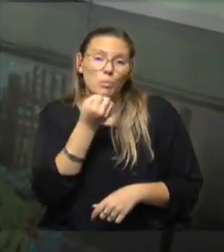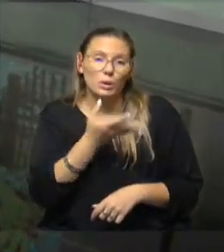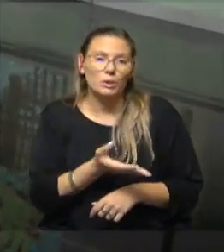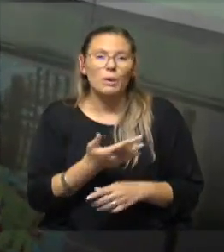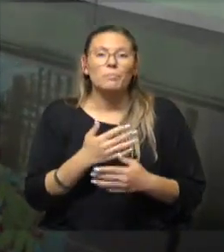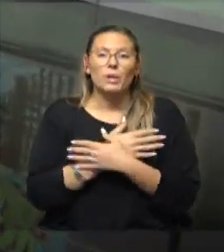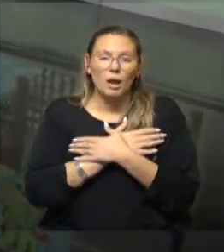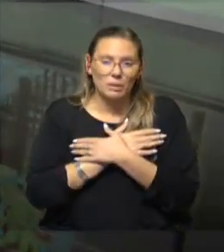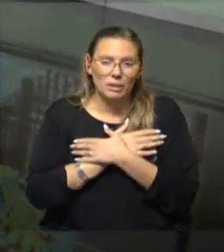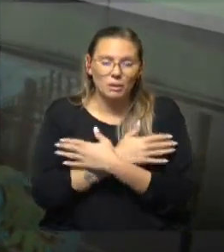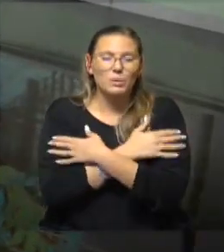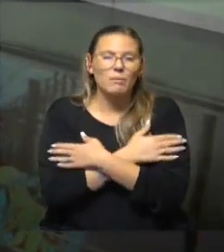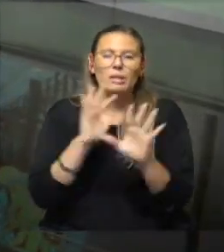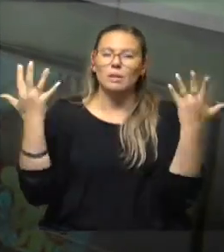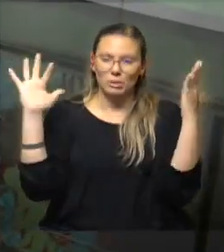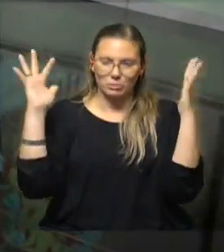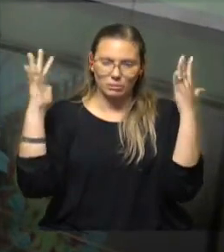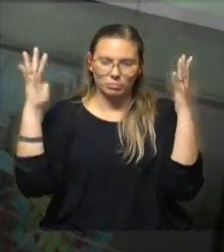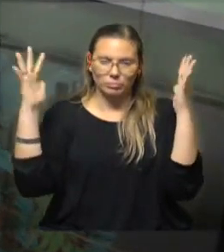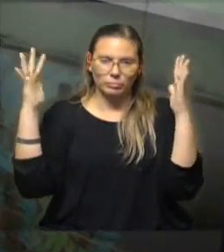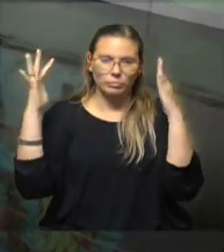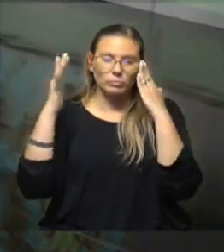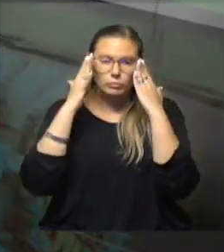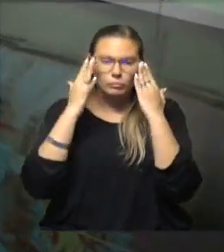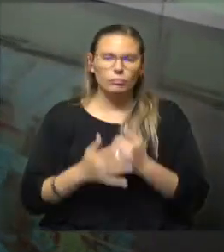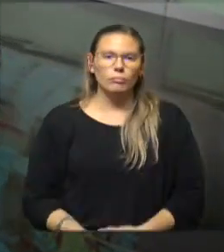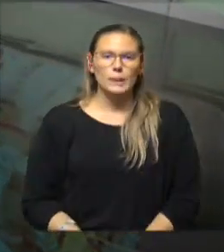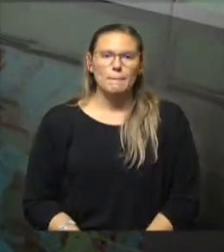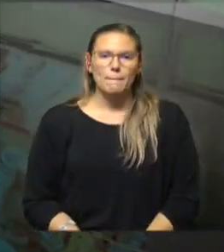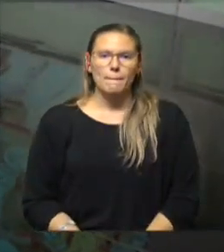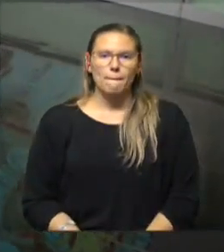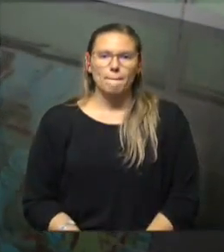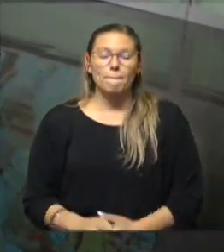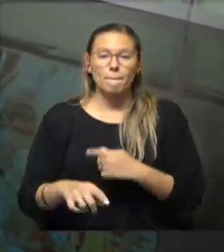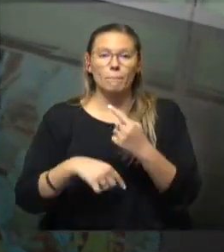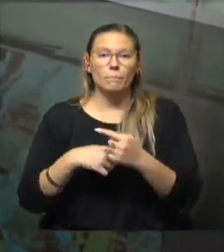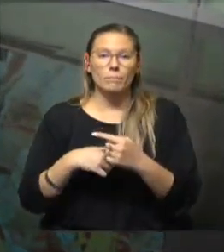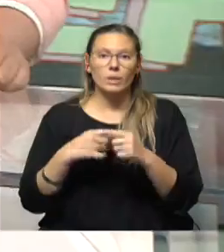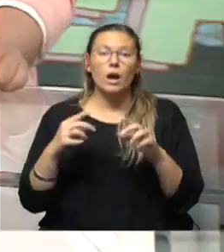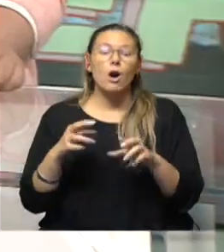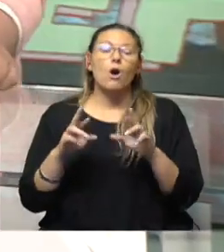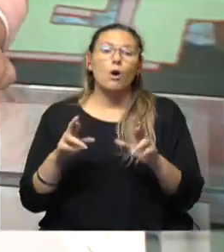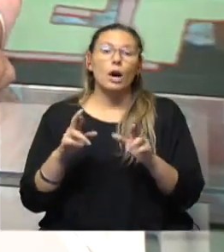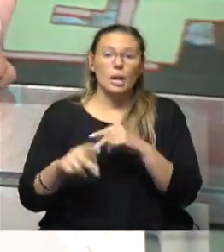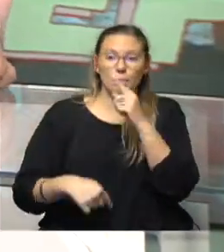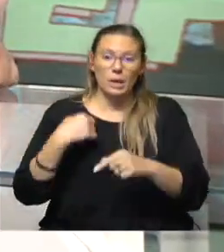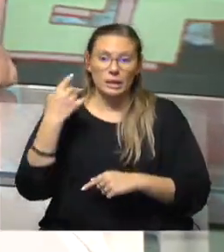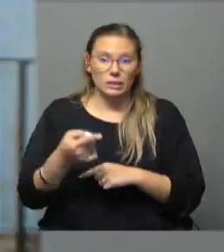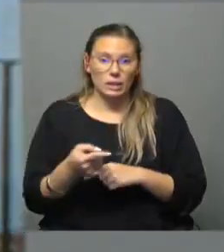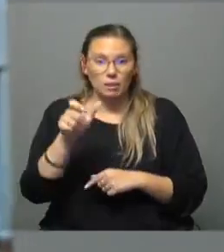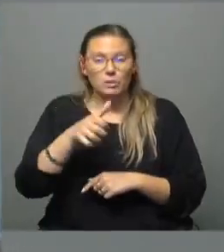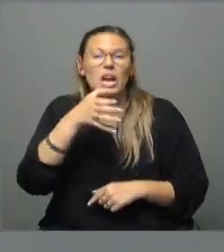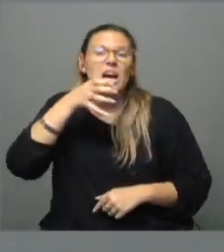placer. Gracias. Ojalá. Vos, un aplauso grande para todos. ¡Vamos arriba mañana! Ojalá mañana alguien